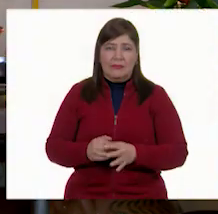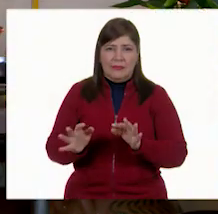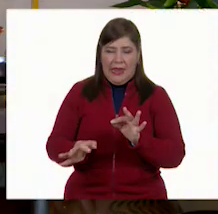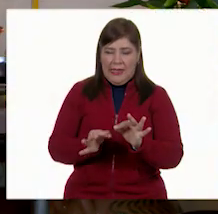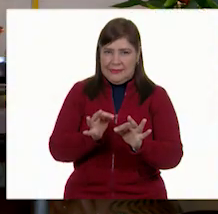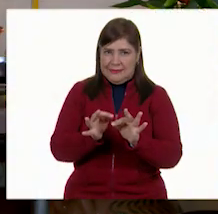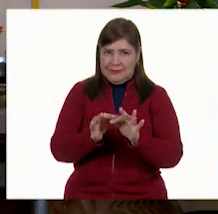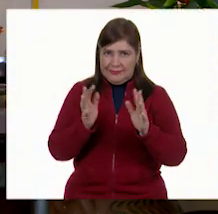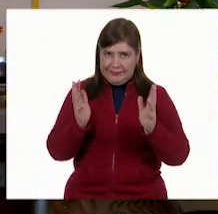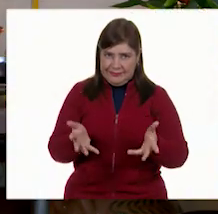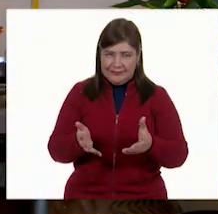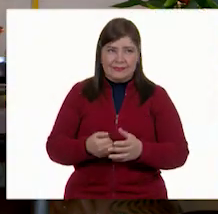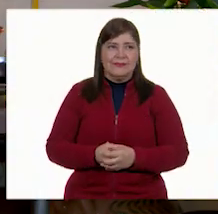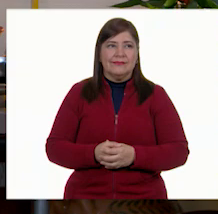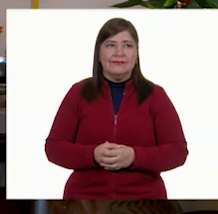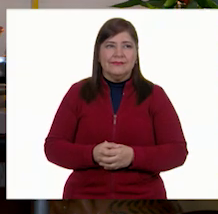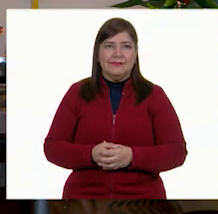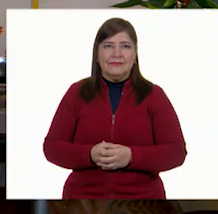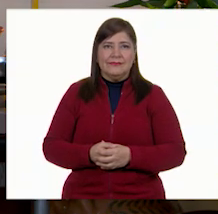Listos.